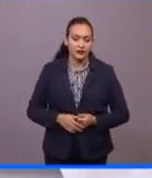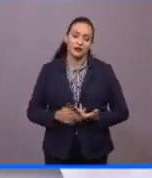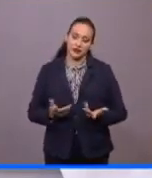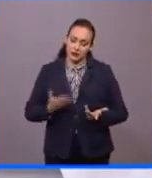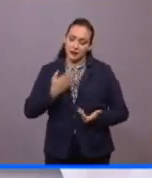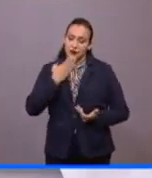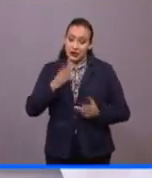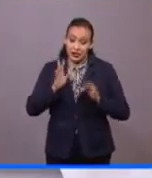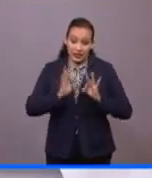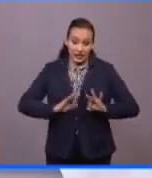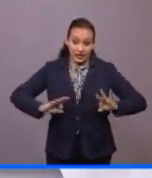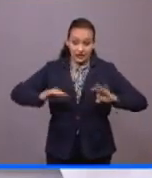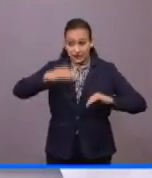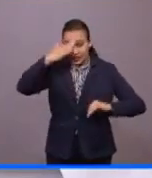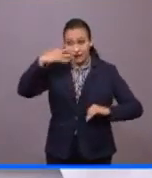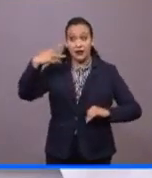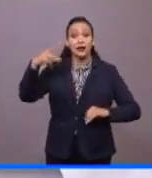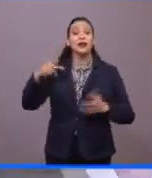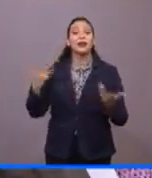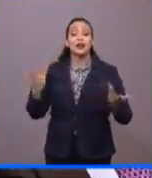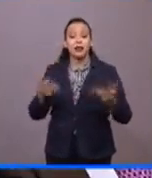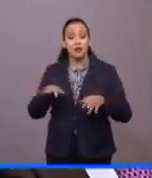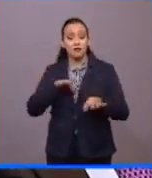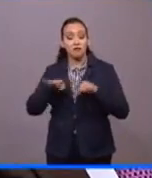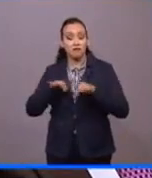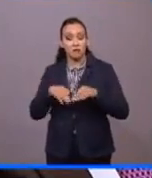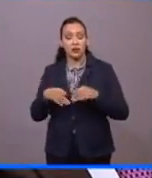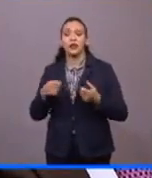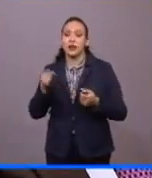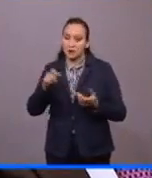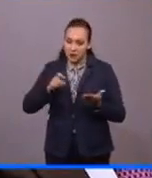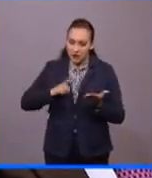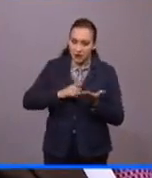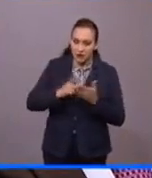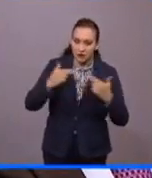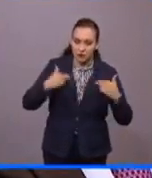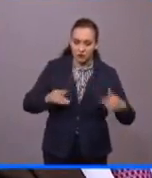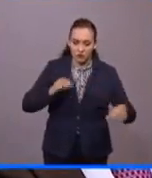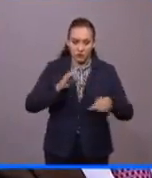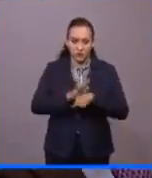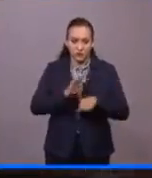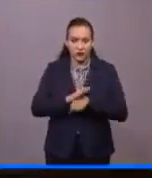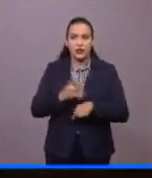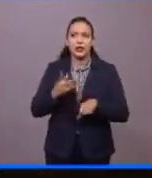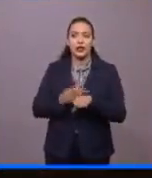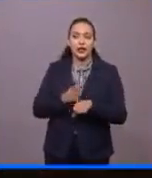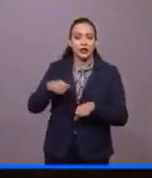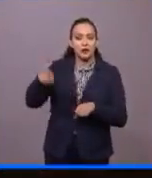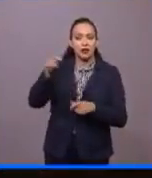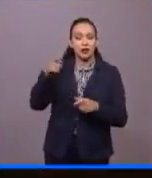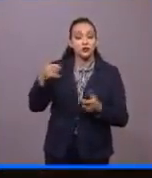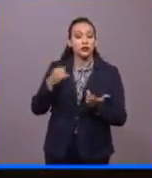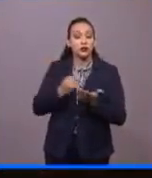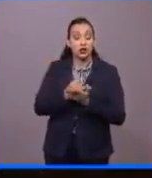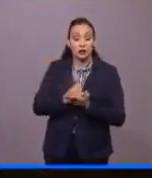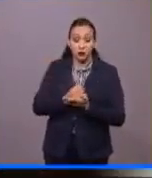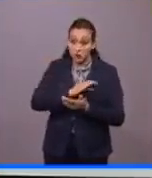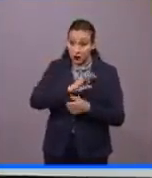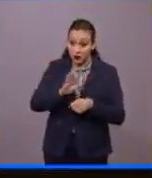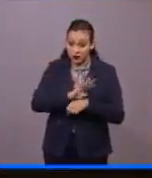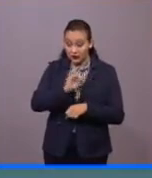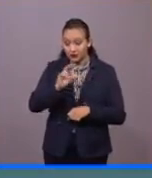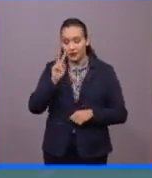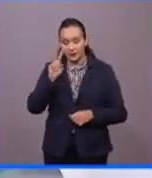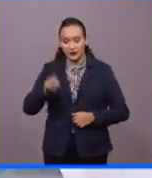de analizar la función de estos órganos con la relevancia de los derechos humanos y los alcances que pueden tener sus decisiones. Escuchemos